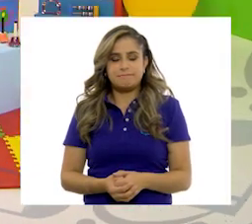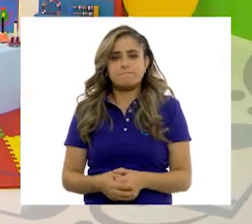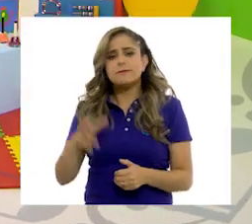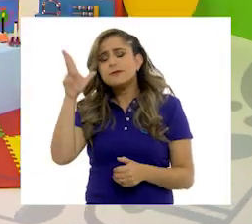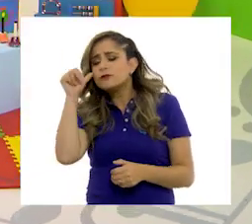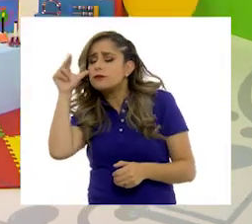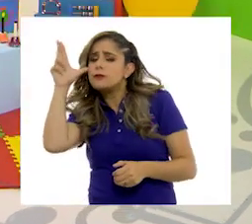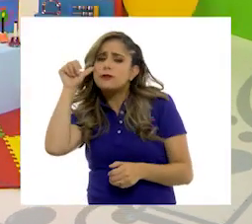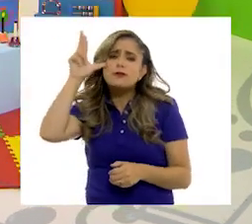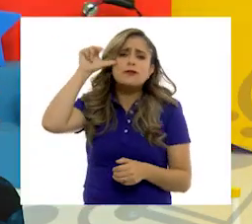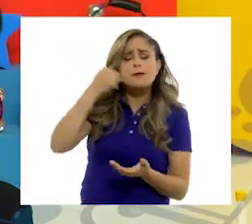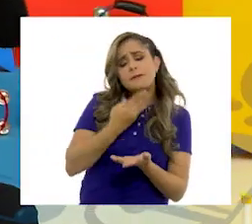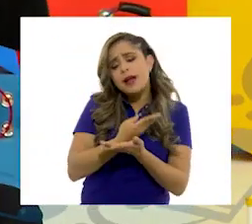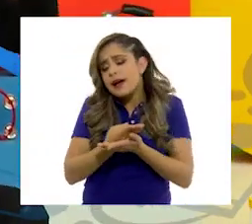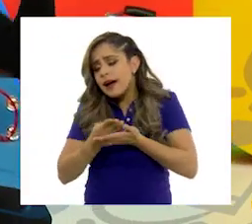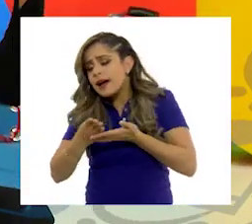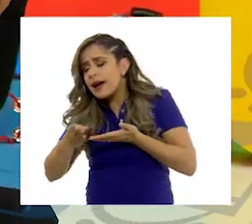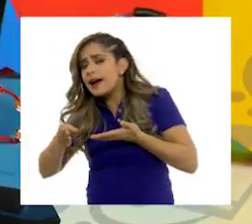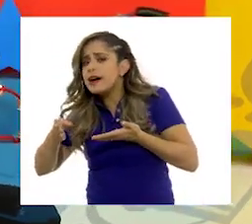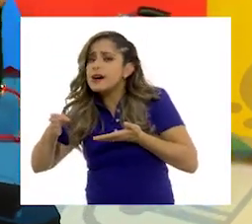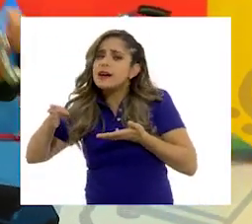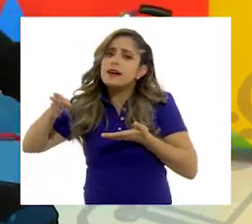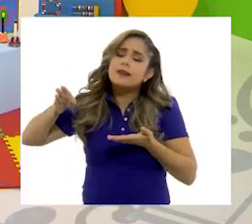Conejito blanco